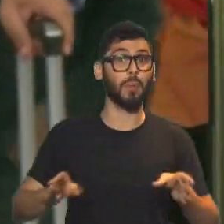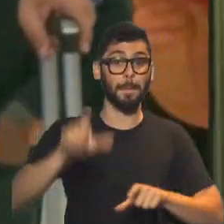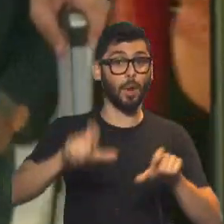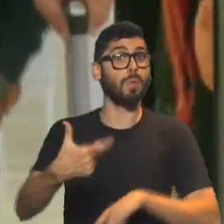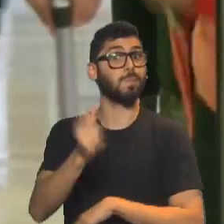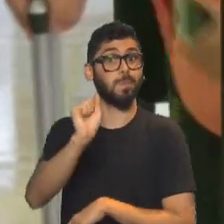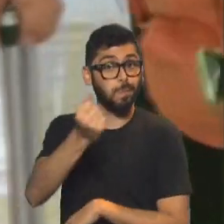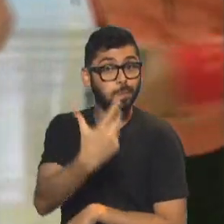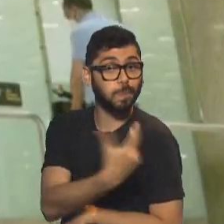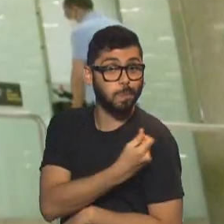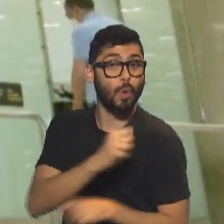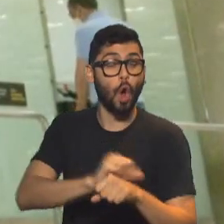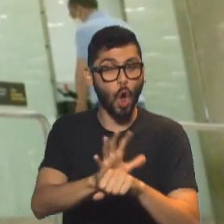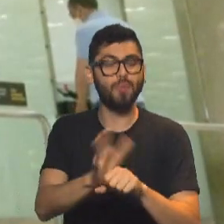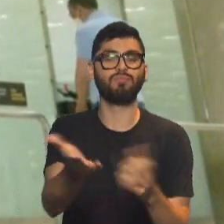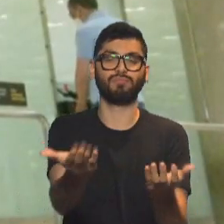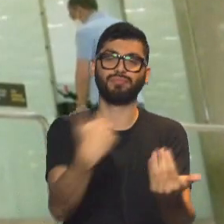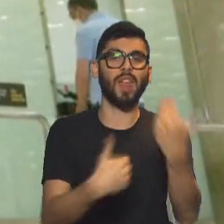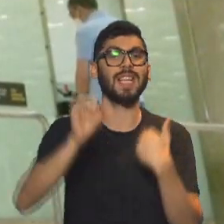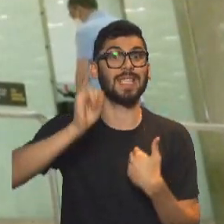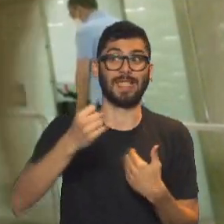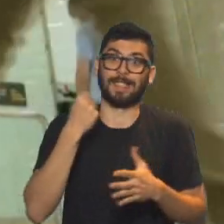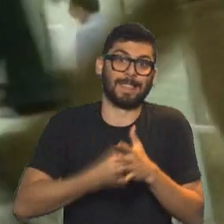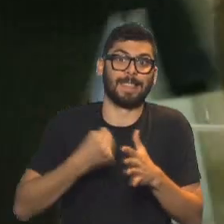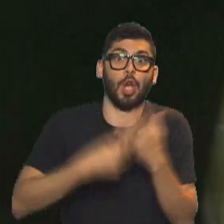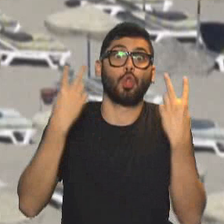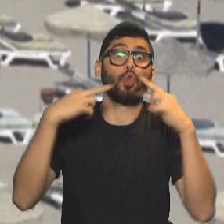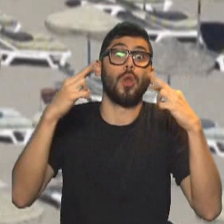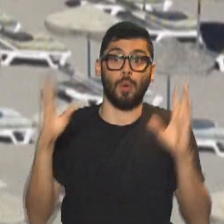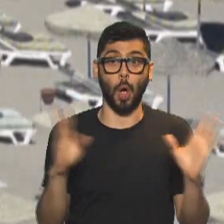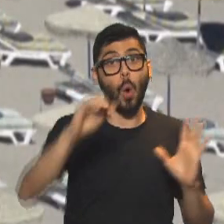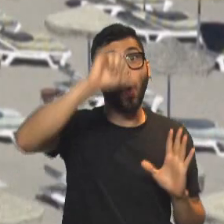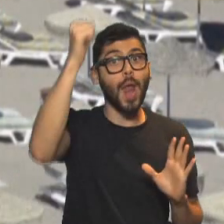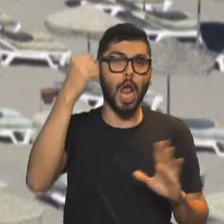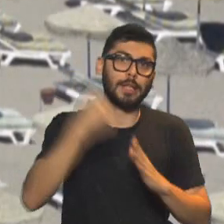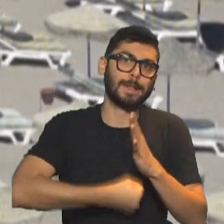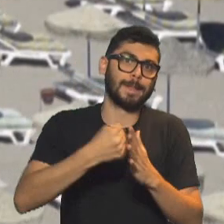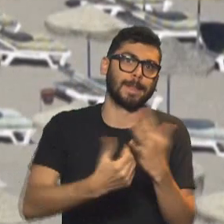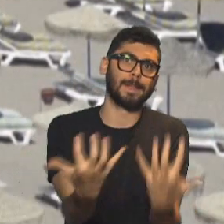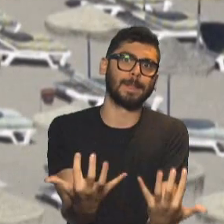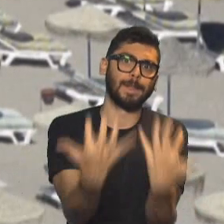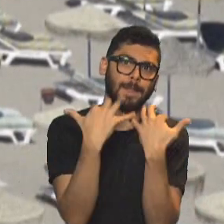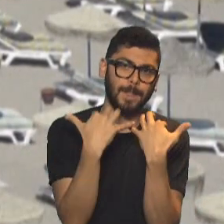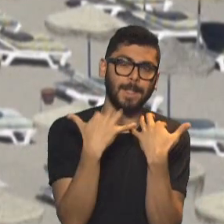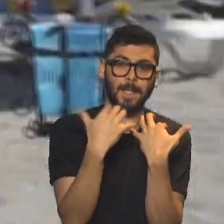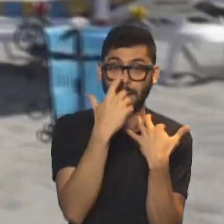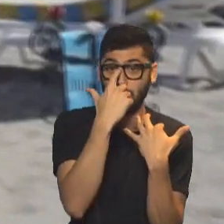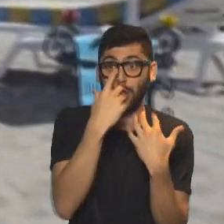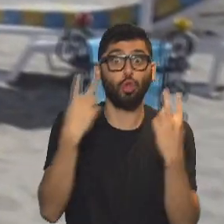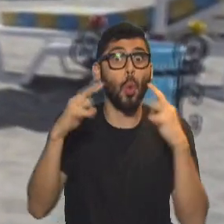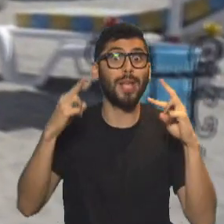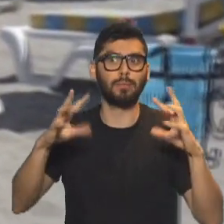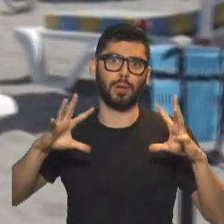contra el coronavirus en busca de reactivar el turismo en su temporada de verano una actividad devastada